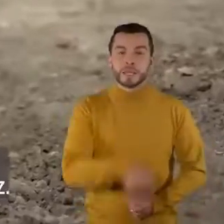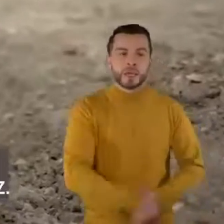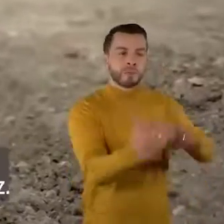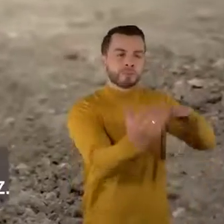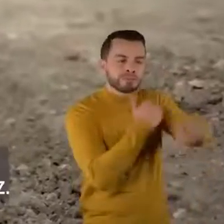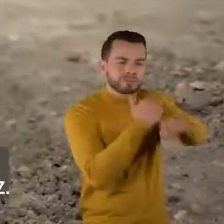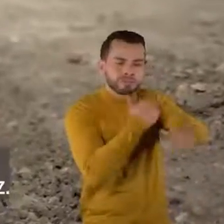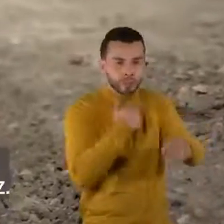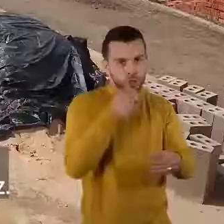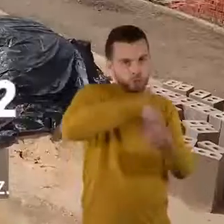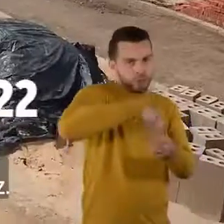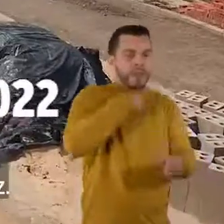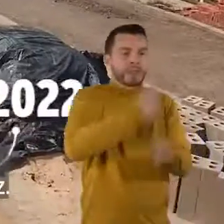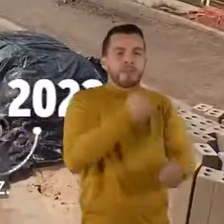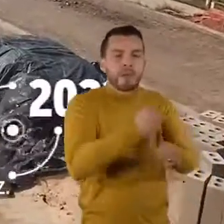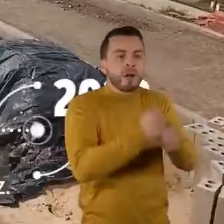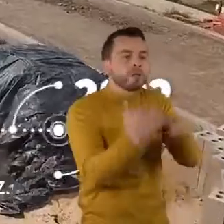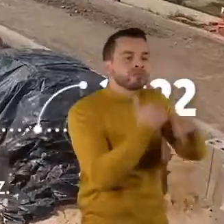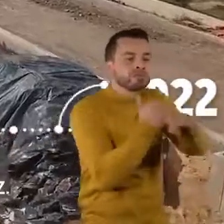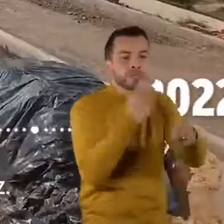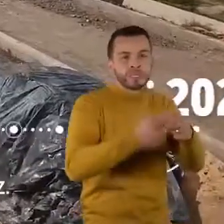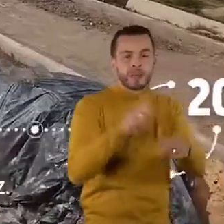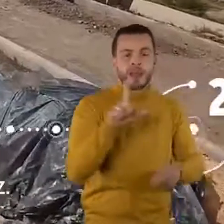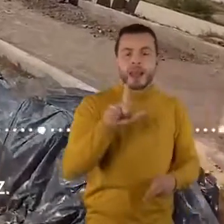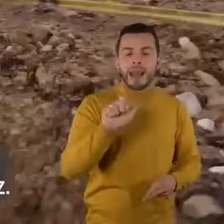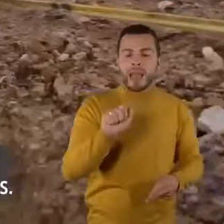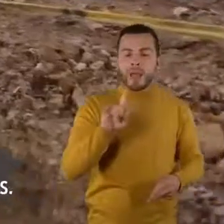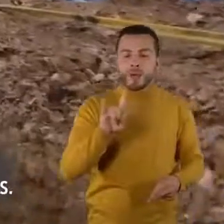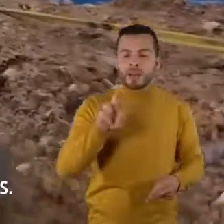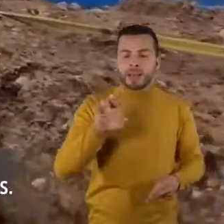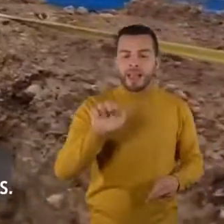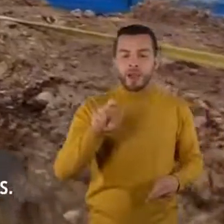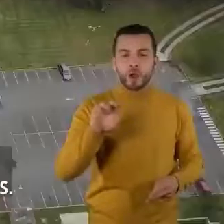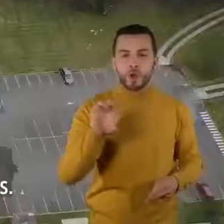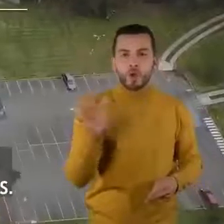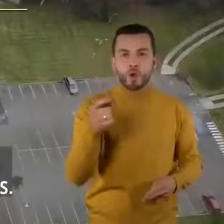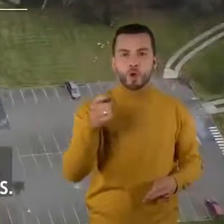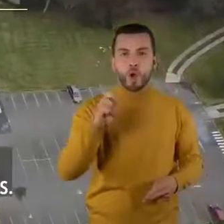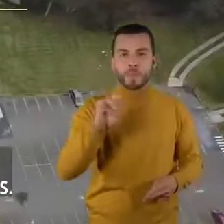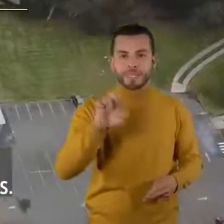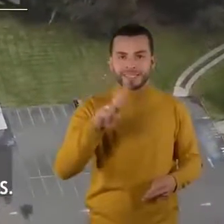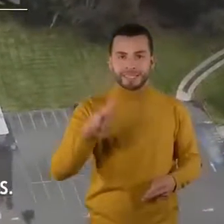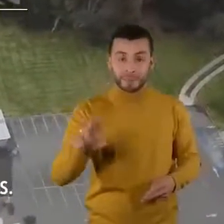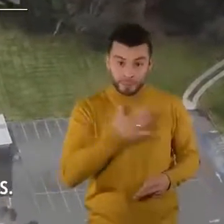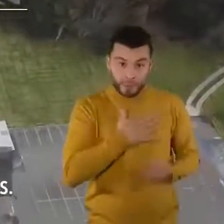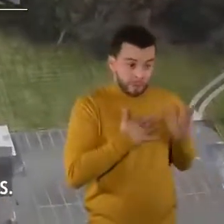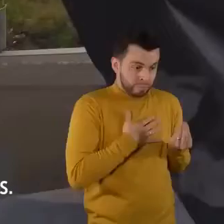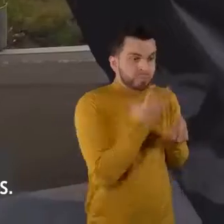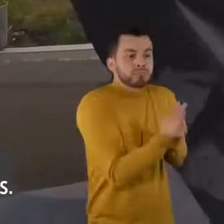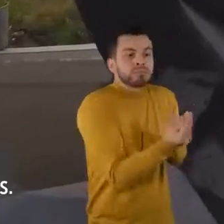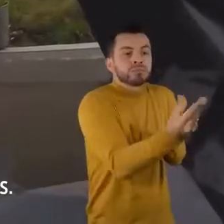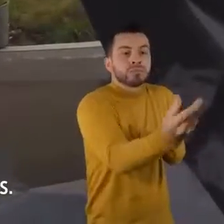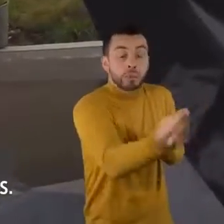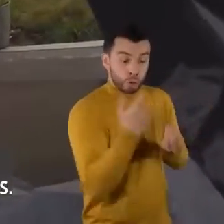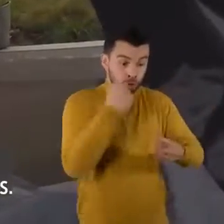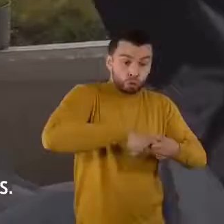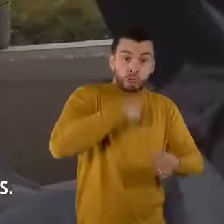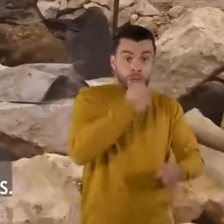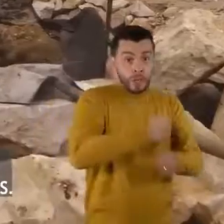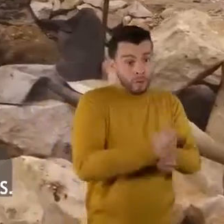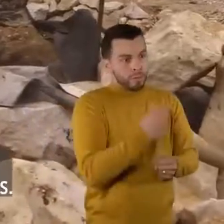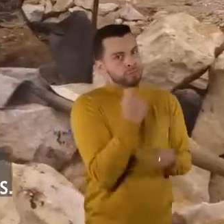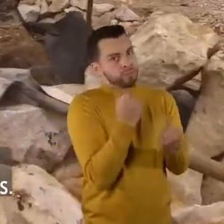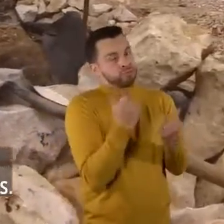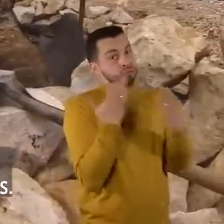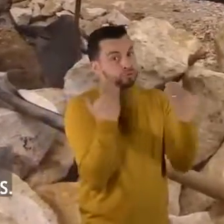me encuentro trabajando en la avenida laureano gómez tenemos 4 frente de obra aparte de nosotros se